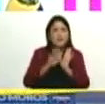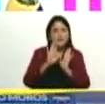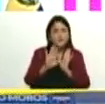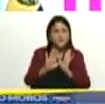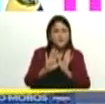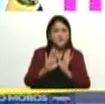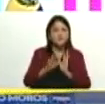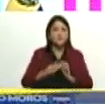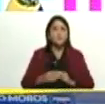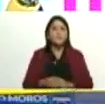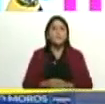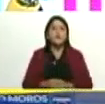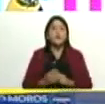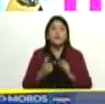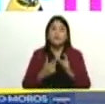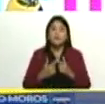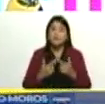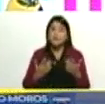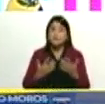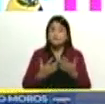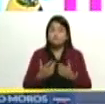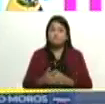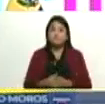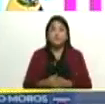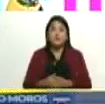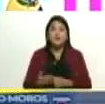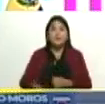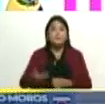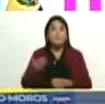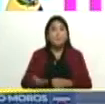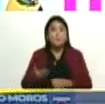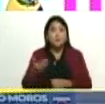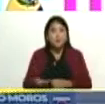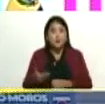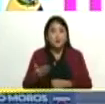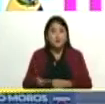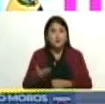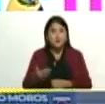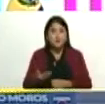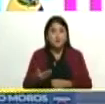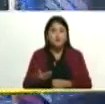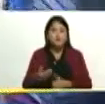es tan importante que nuestra comunidad de estados latinoamericanos y caribeños